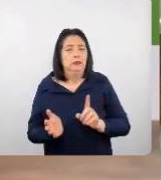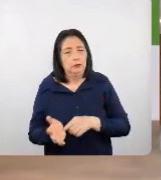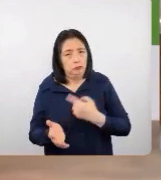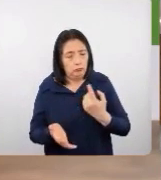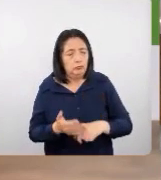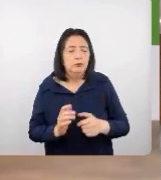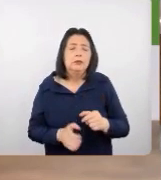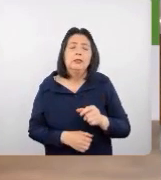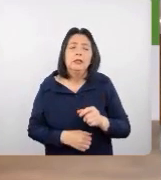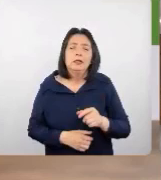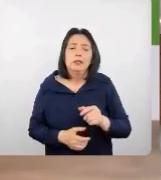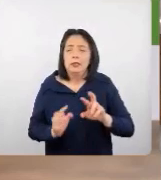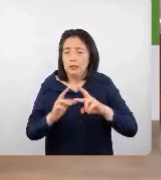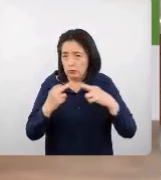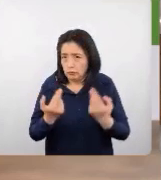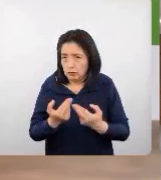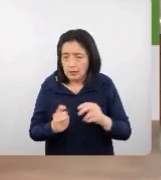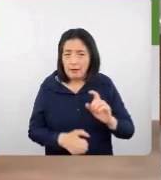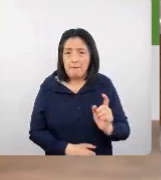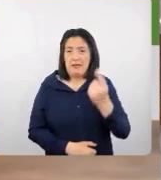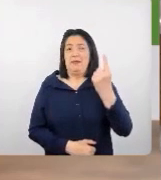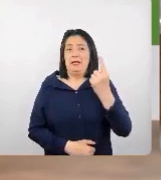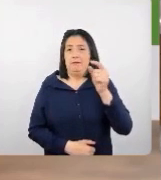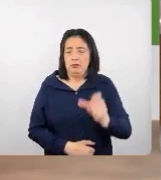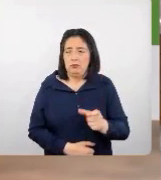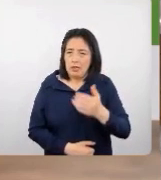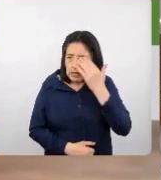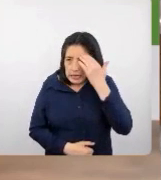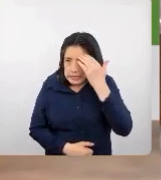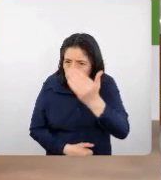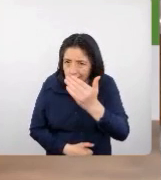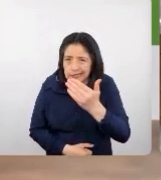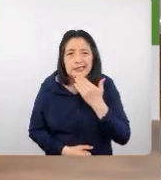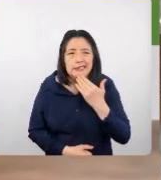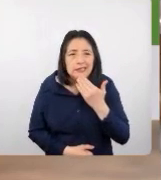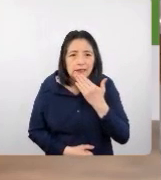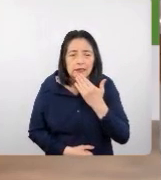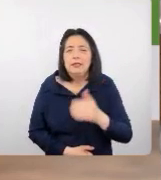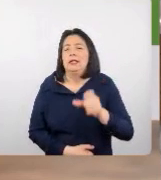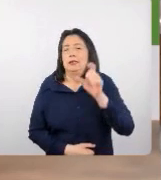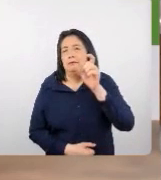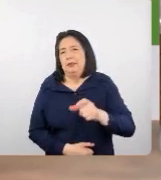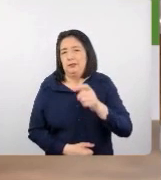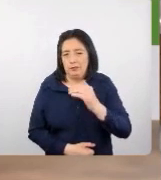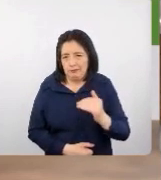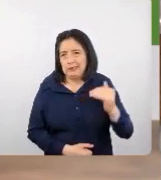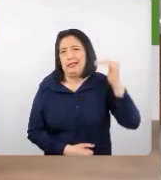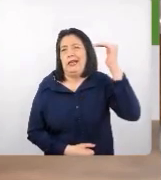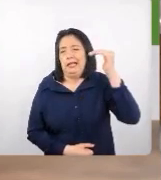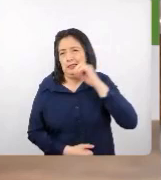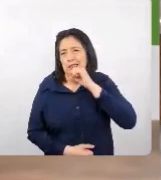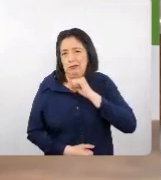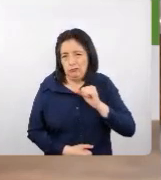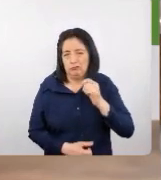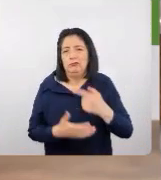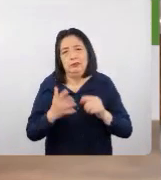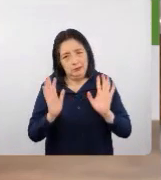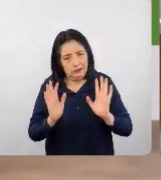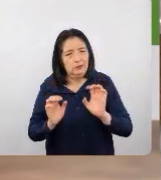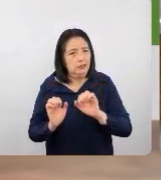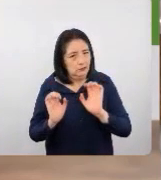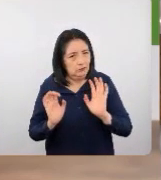la primera persona a la cual se le extiende el saludo es precisamente a la persona de mayor edad. Existe como que una